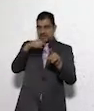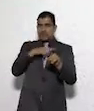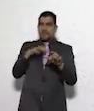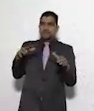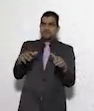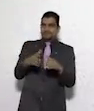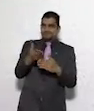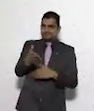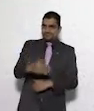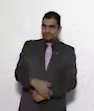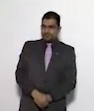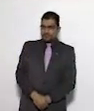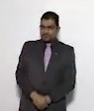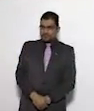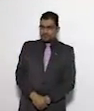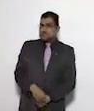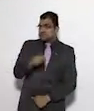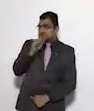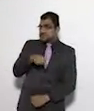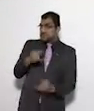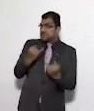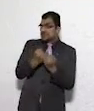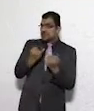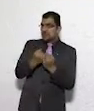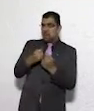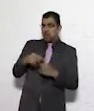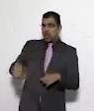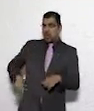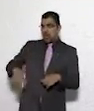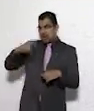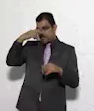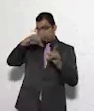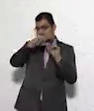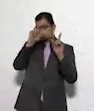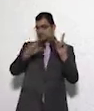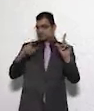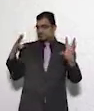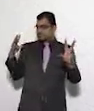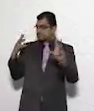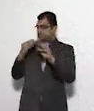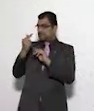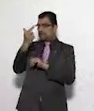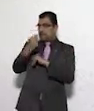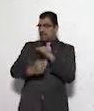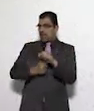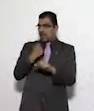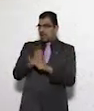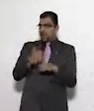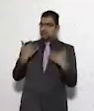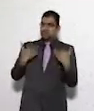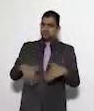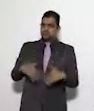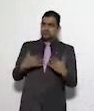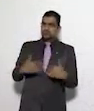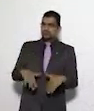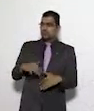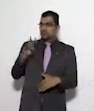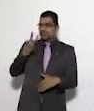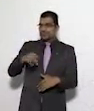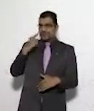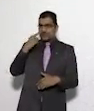Ejecutivo. La situación del país, a 7 años de distancia, es grave.